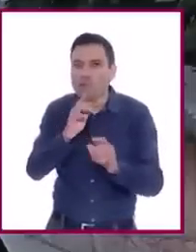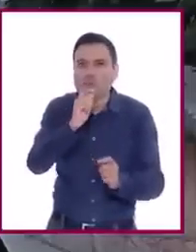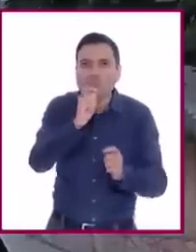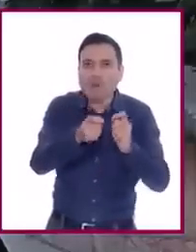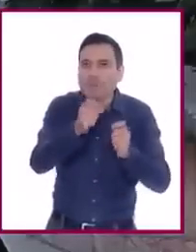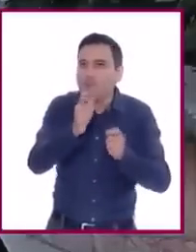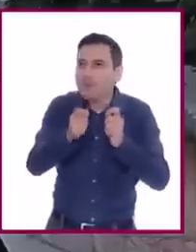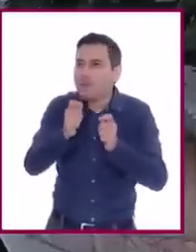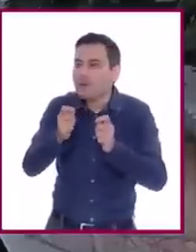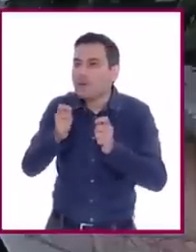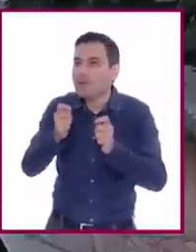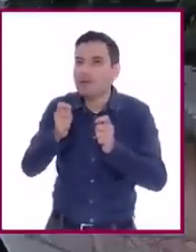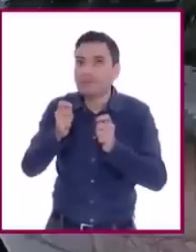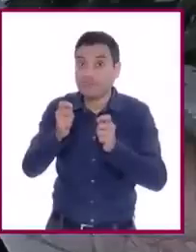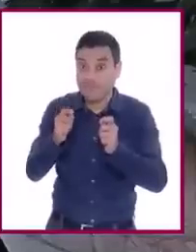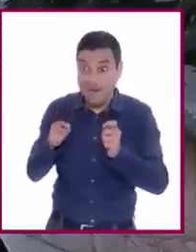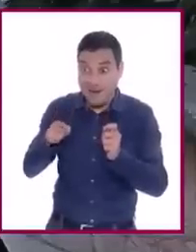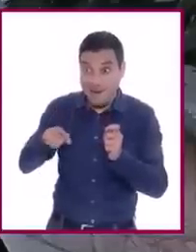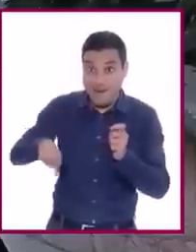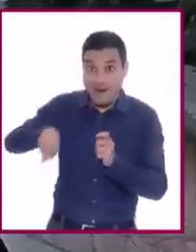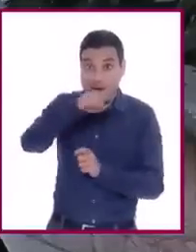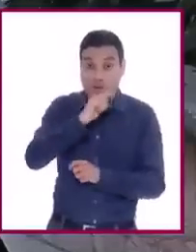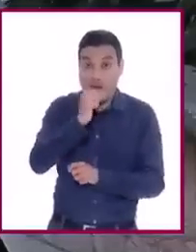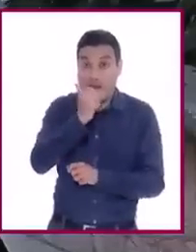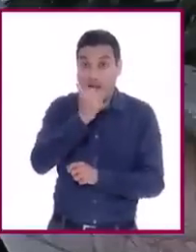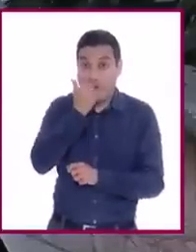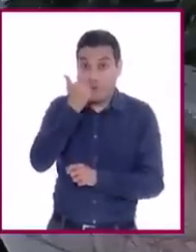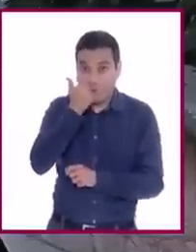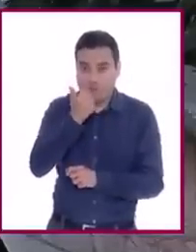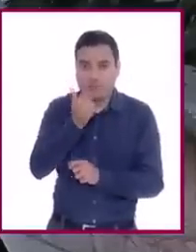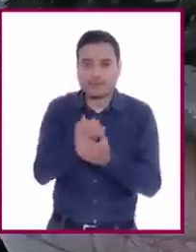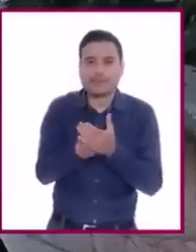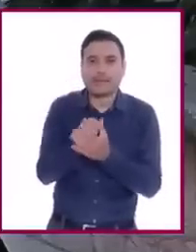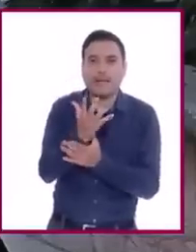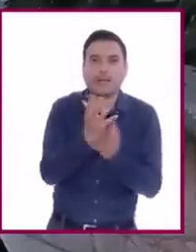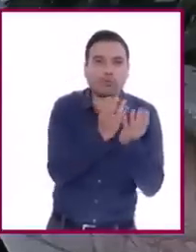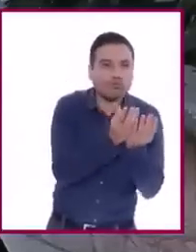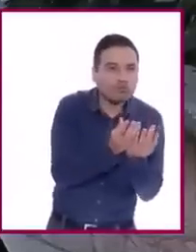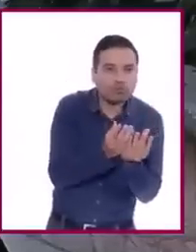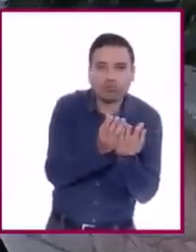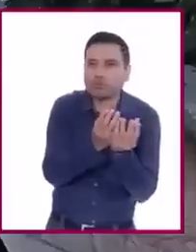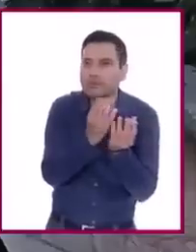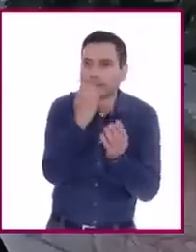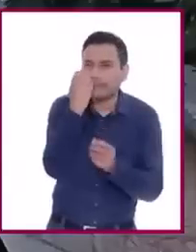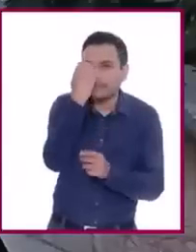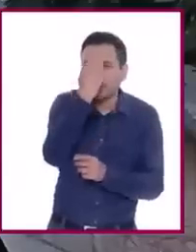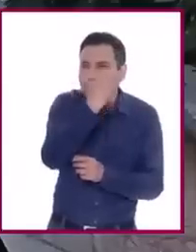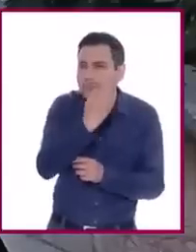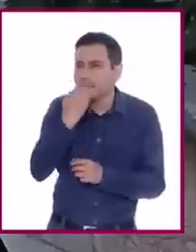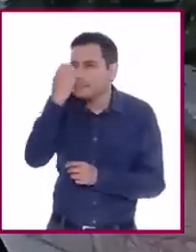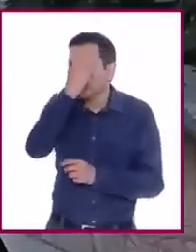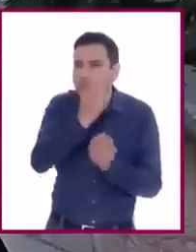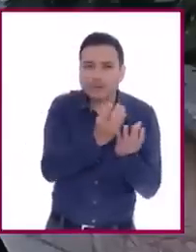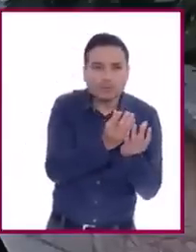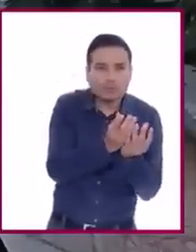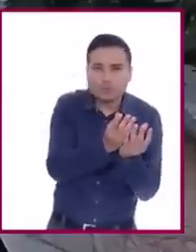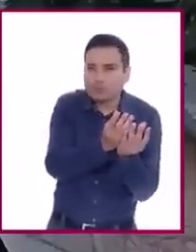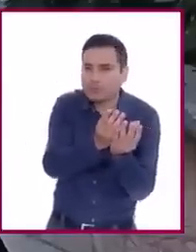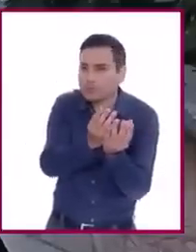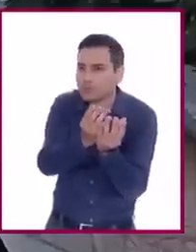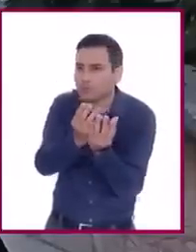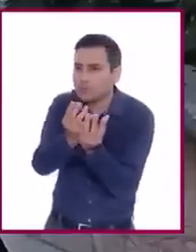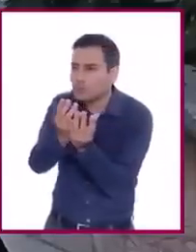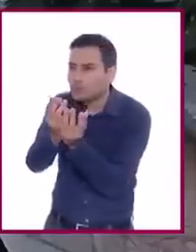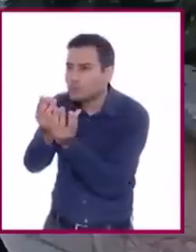los alumnos regresan a discutir lo que ellos observaron lo que ellos pudieron apreciar